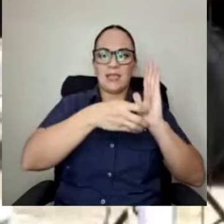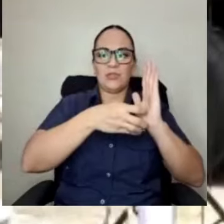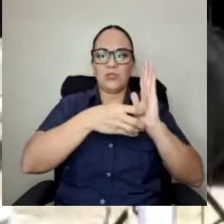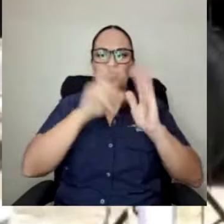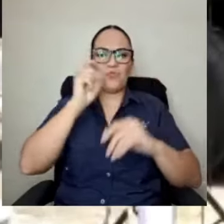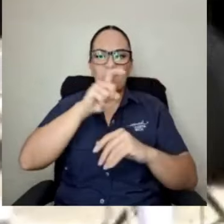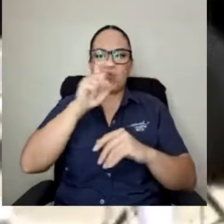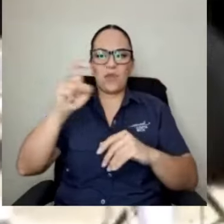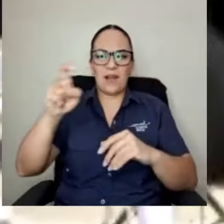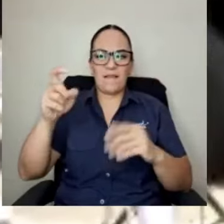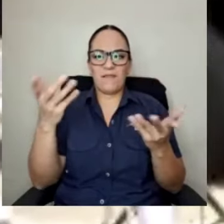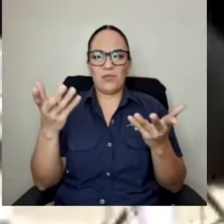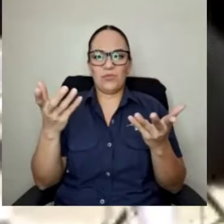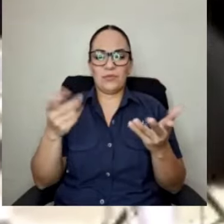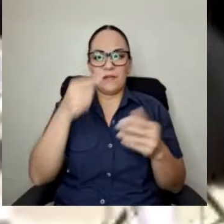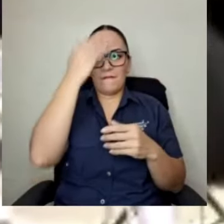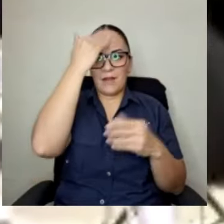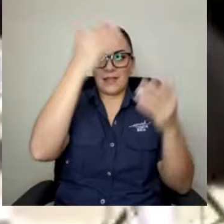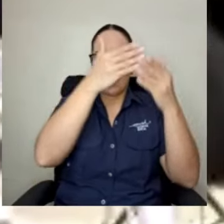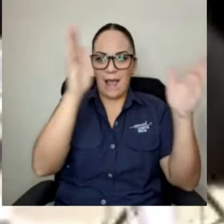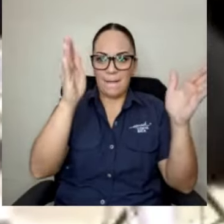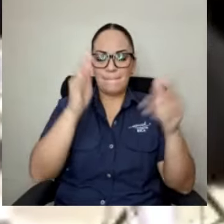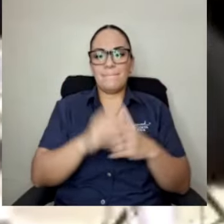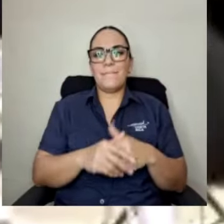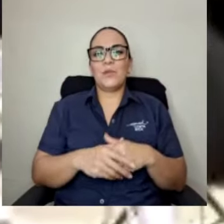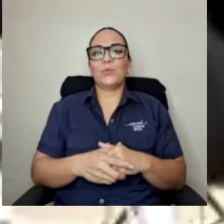pornográficos. Ese es el Frente Amplio.